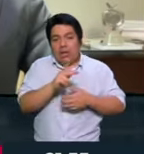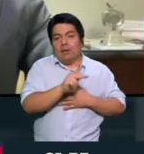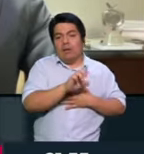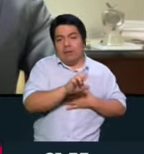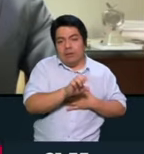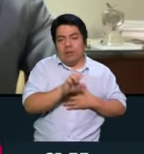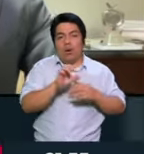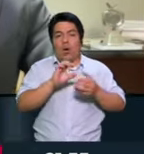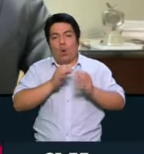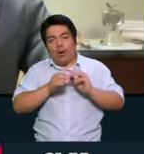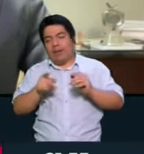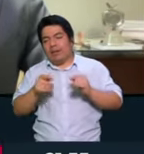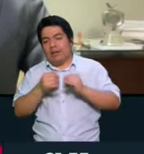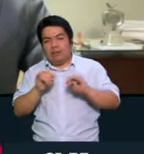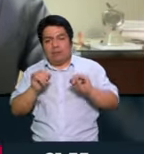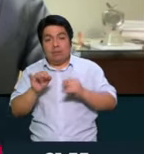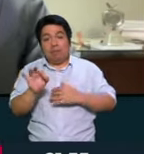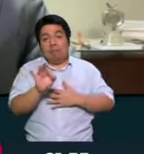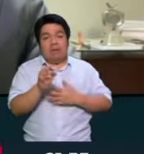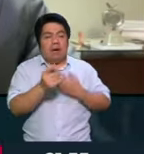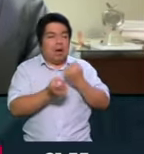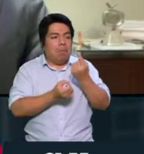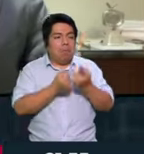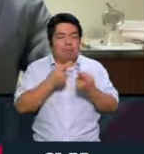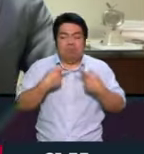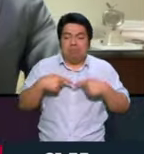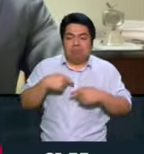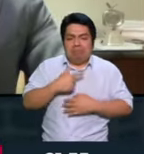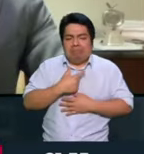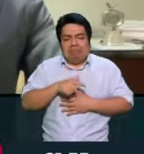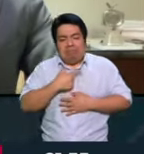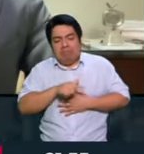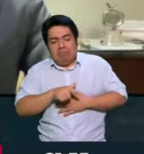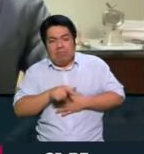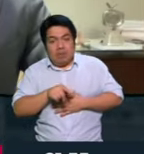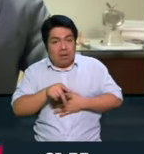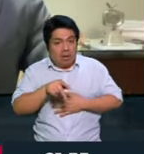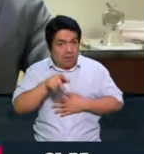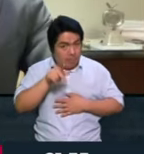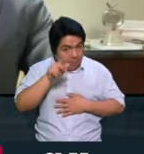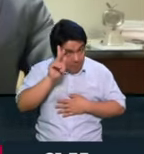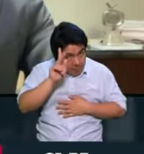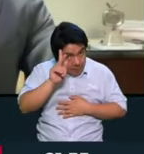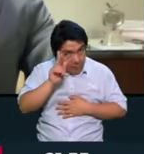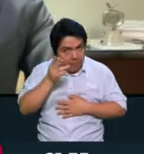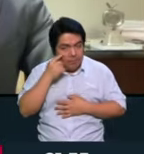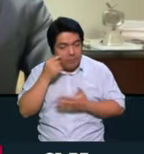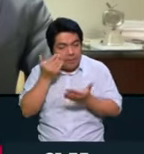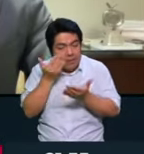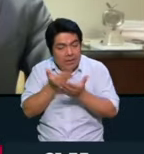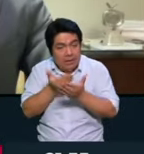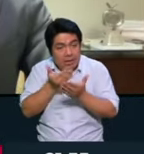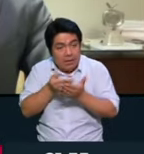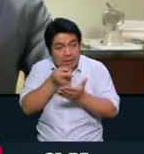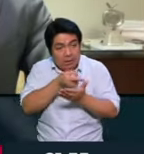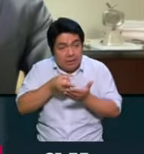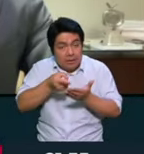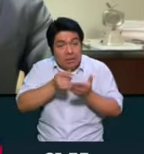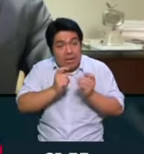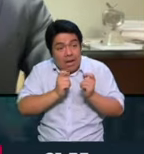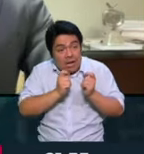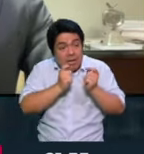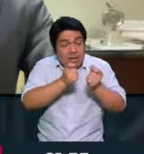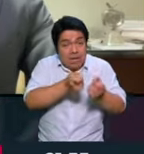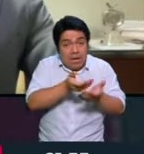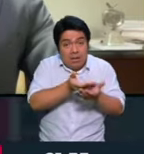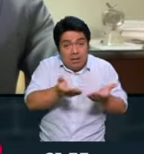el de los organismos autónomos, también habrá a quienes no les guste, pero que también será con base en las facultades que le confiere la